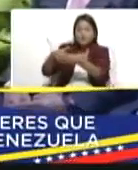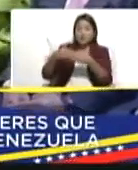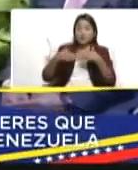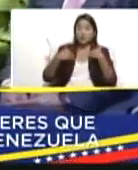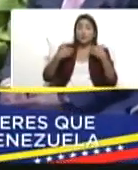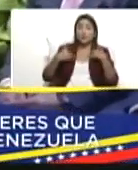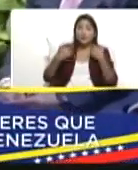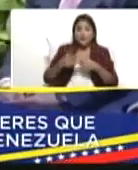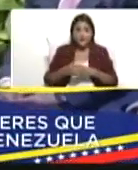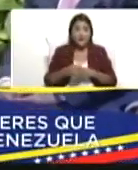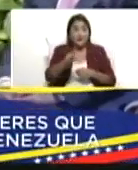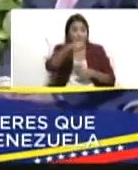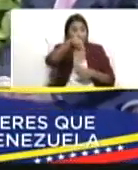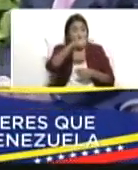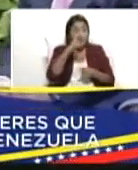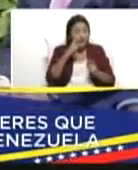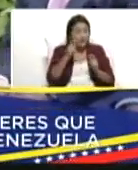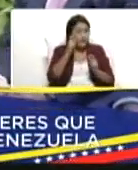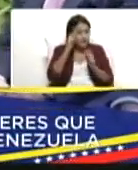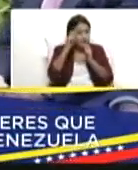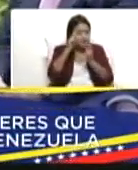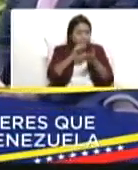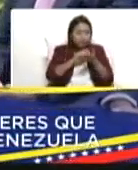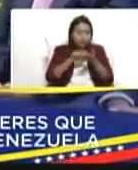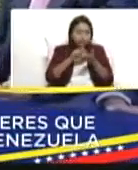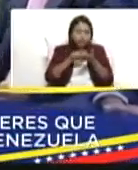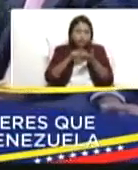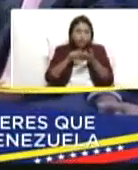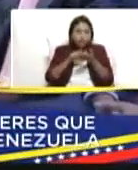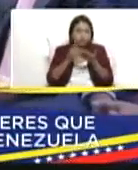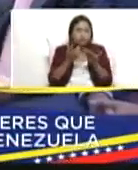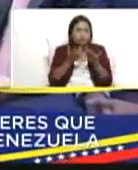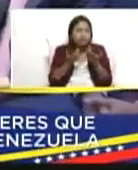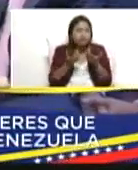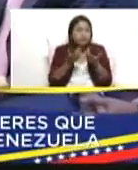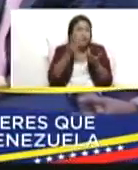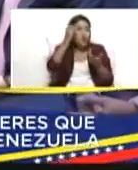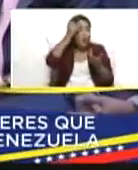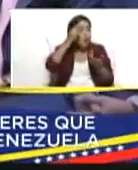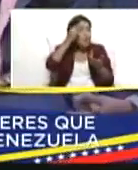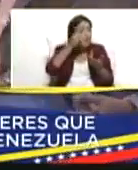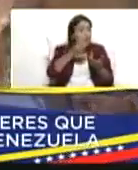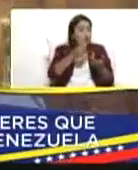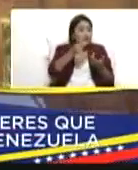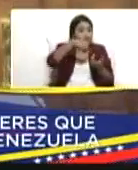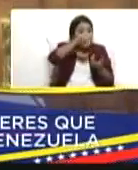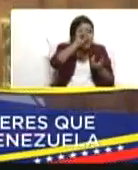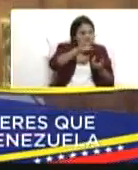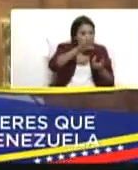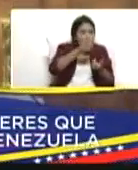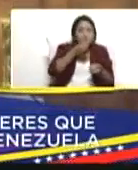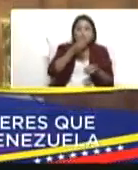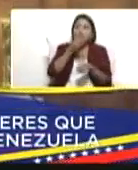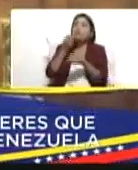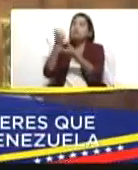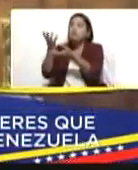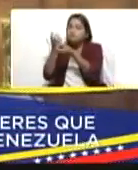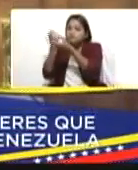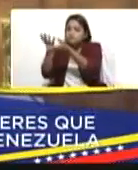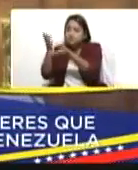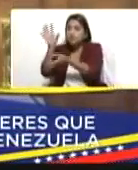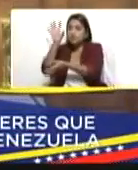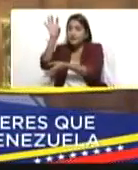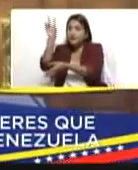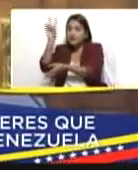ustedes también tomen nota para la opinión que tienen que transmitir a sus capitales sobre si el